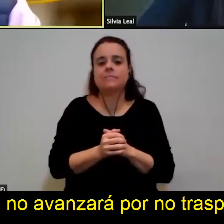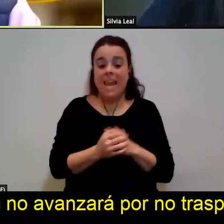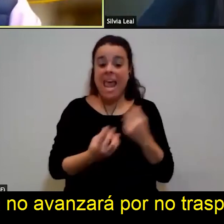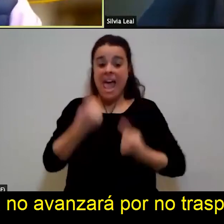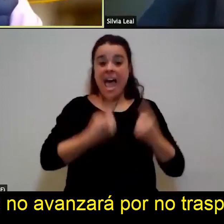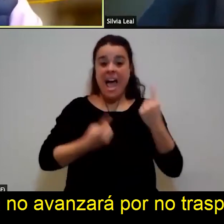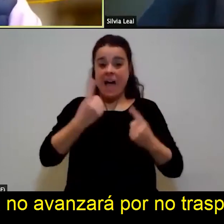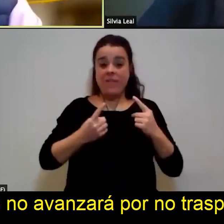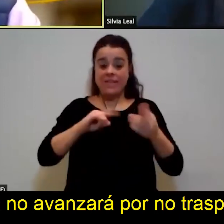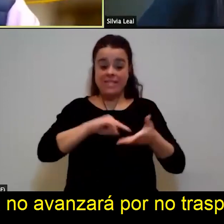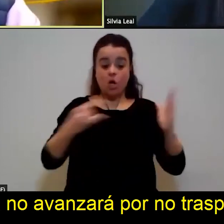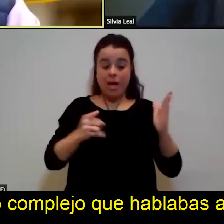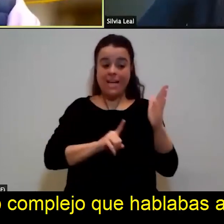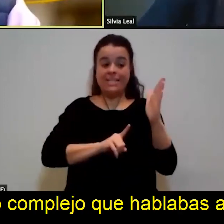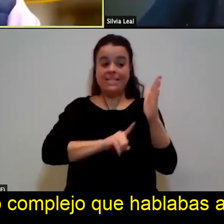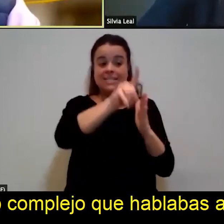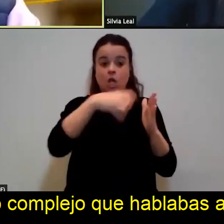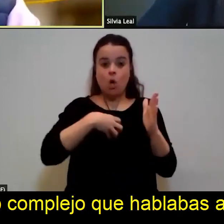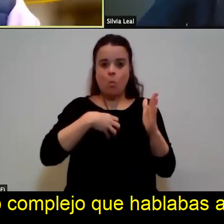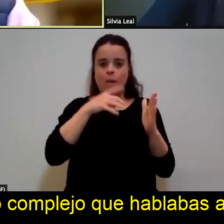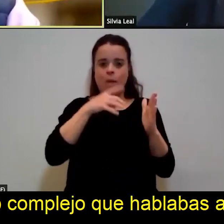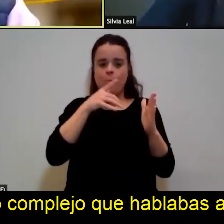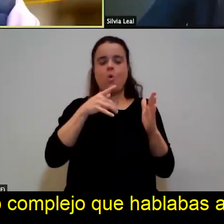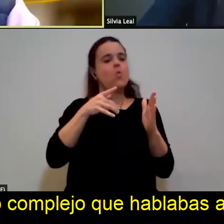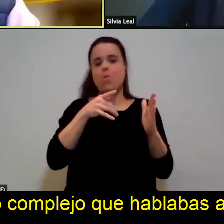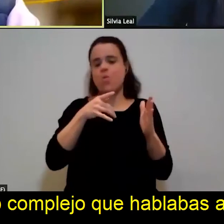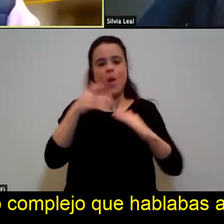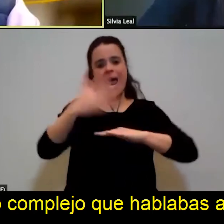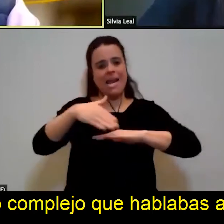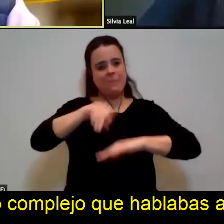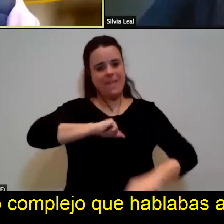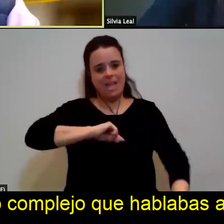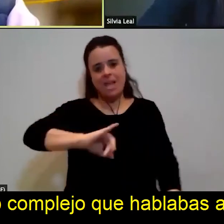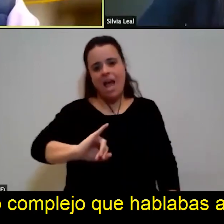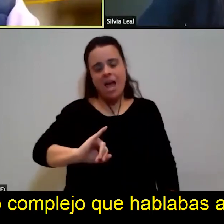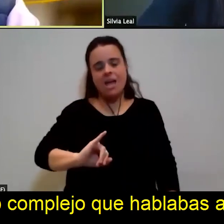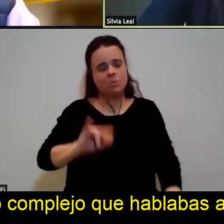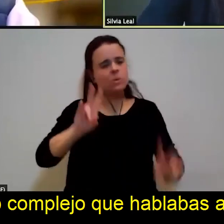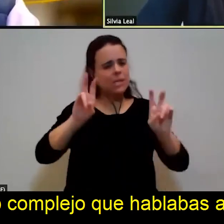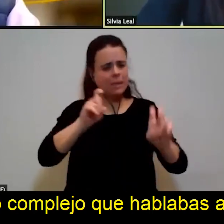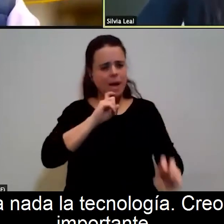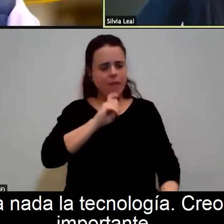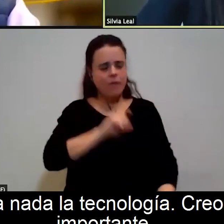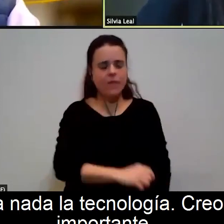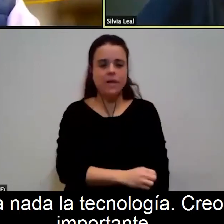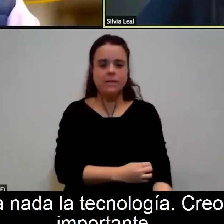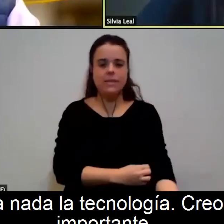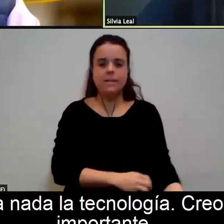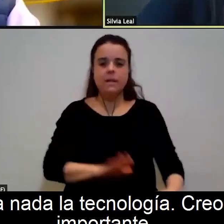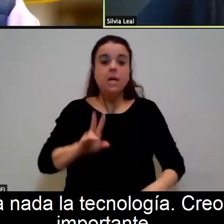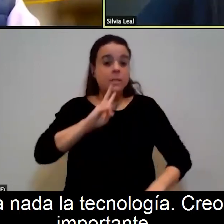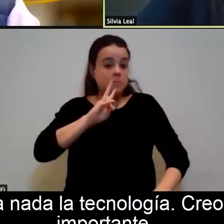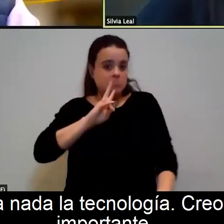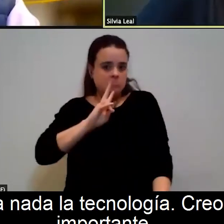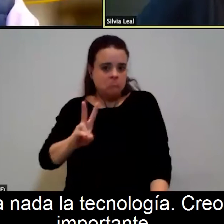esa raya roja, ¿no? Es un equilibrio complejo que hablabas antes sobre él. Bueno, a mí no me preocupa nada